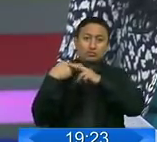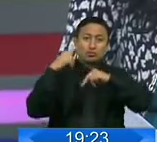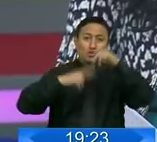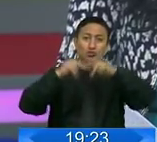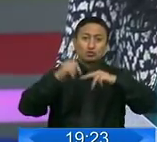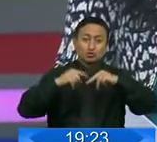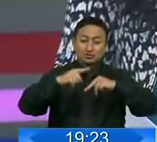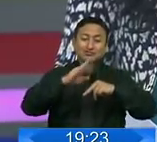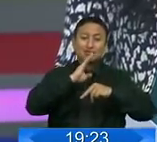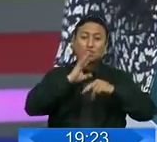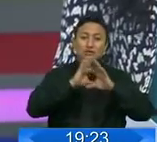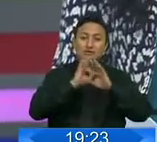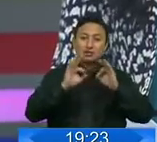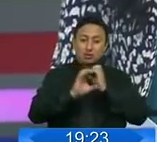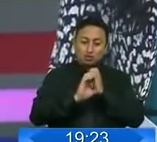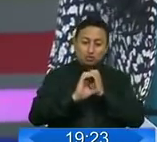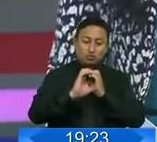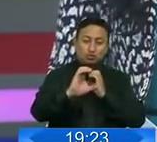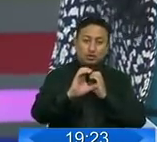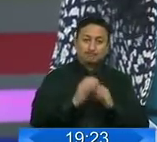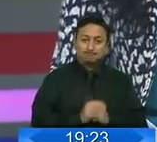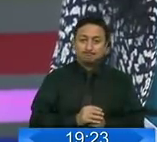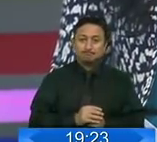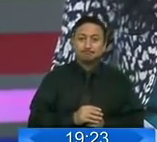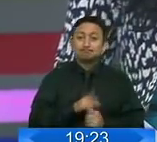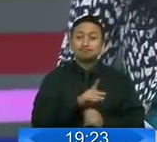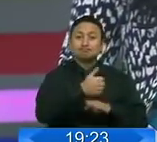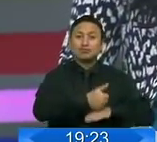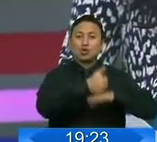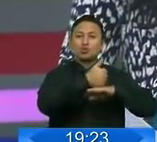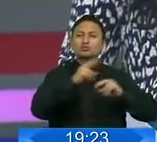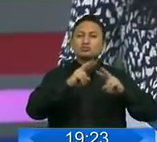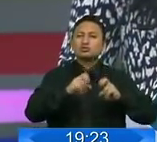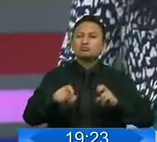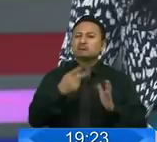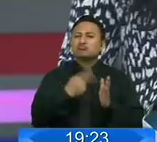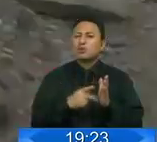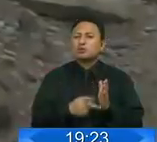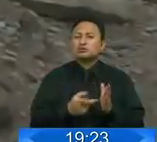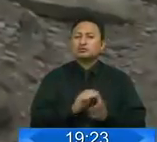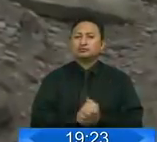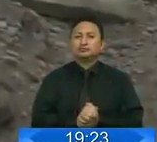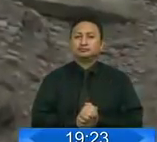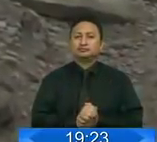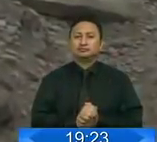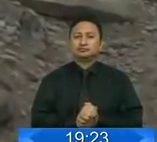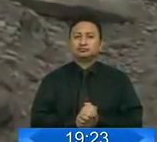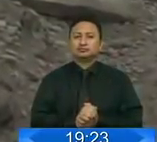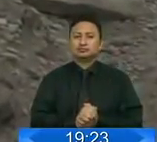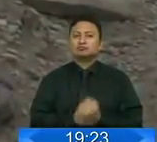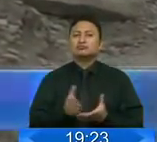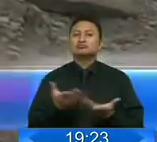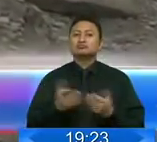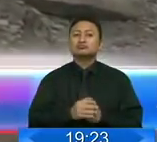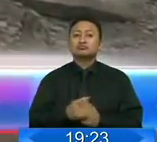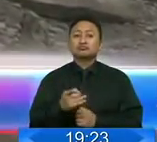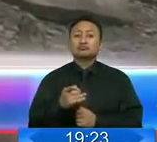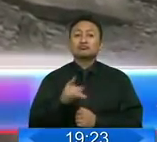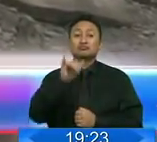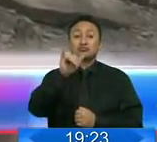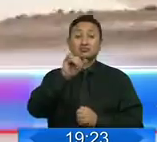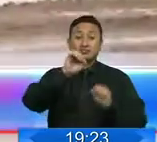de agua potable para el sector. Las autoridades investigan el hecho. El hecho se registró la mañana de este